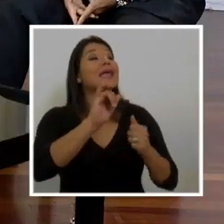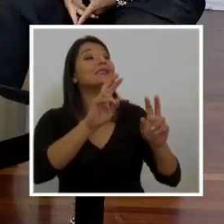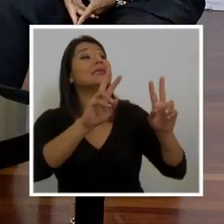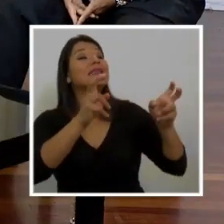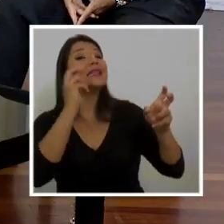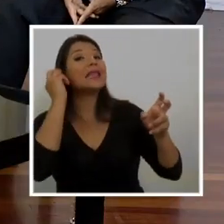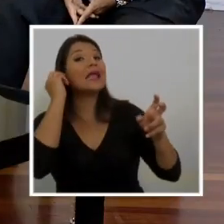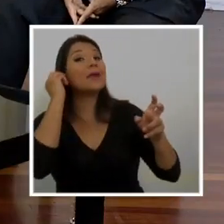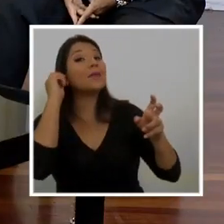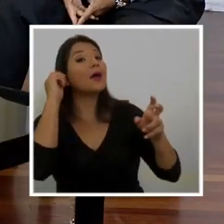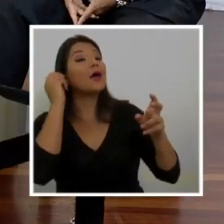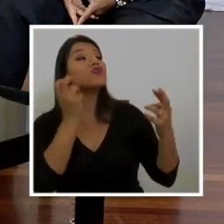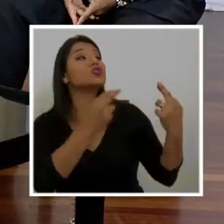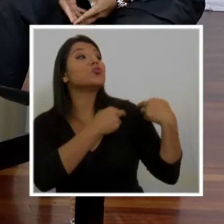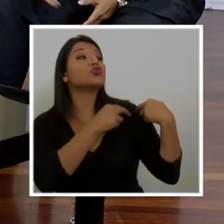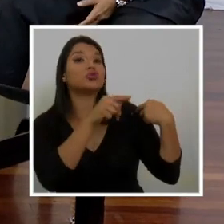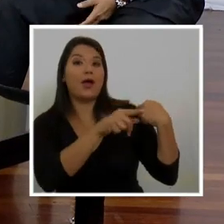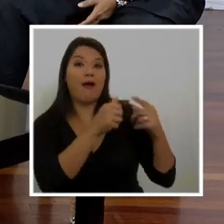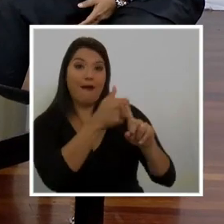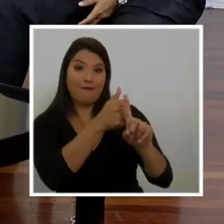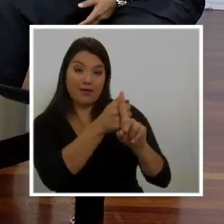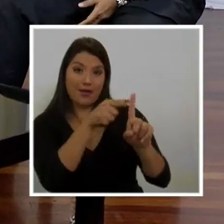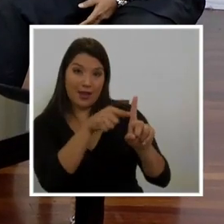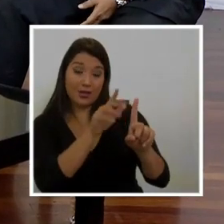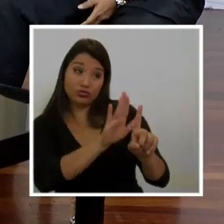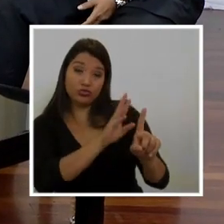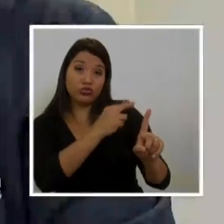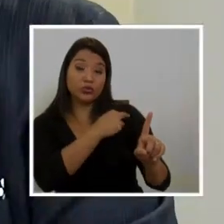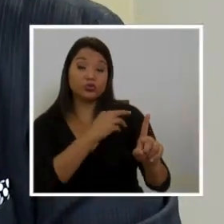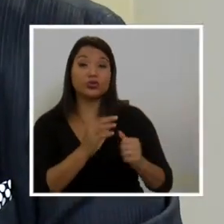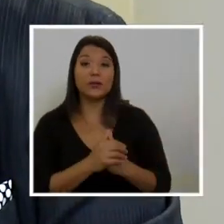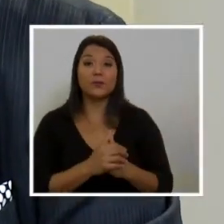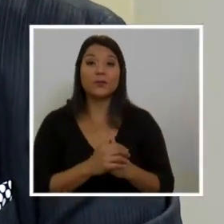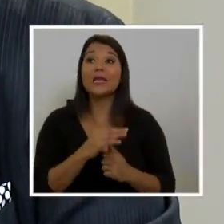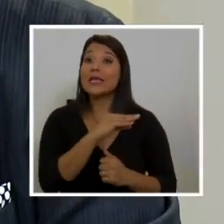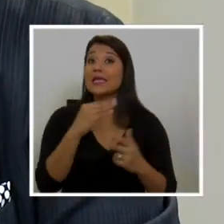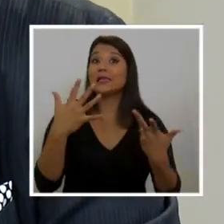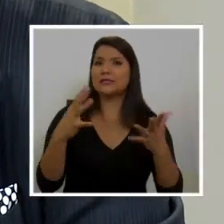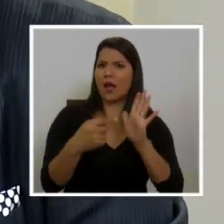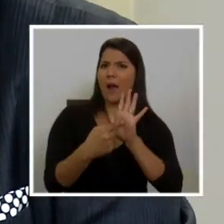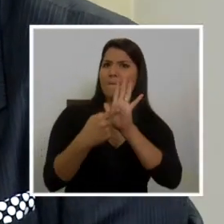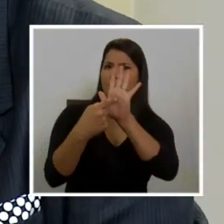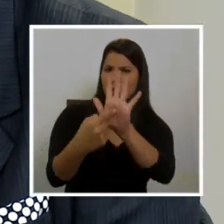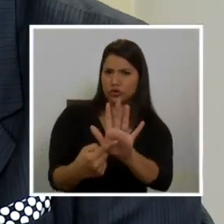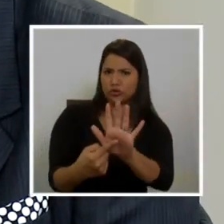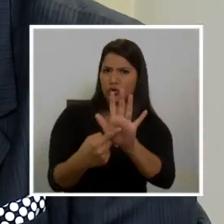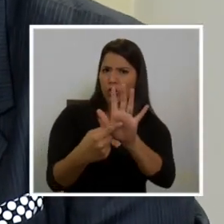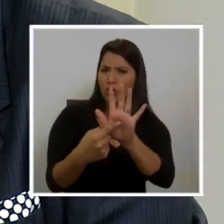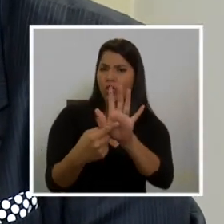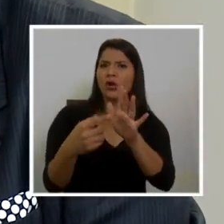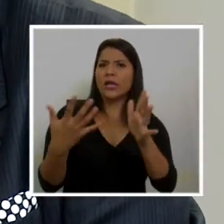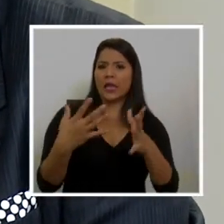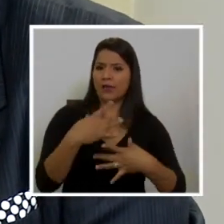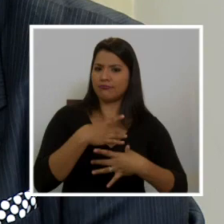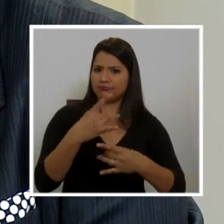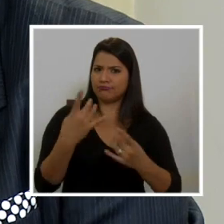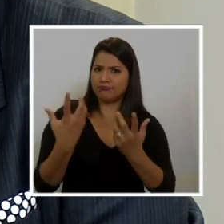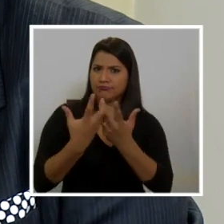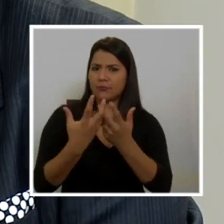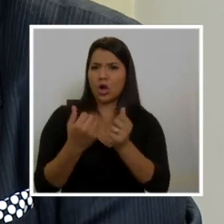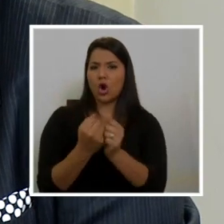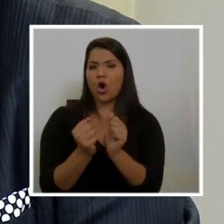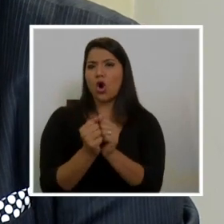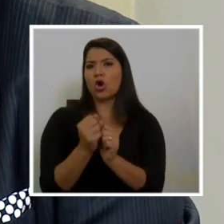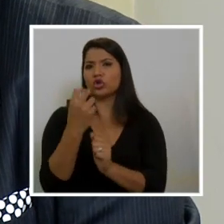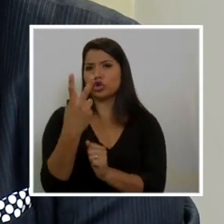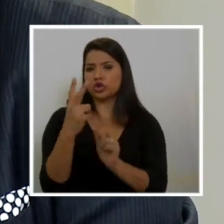va a corresponder a él, ¿verdad? También eso es parte de su responsabilidad. Y él públicamente ha demostrado su afinidad con los dos temas que también